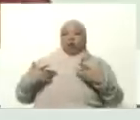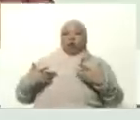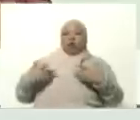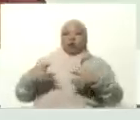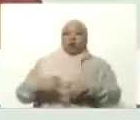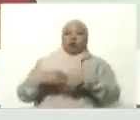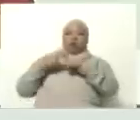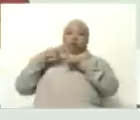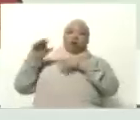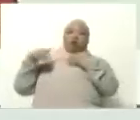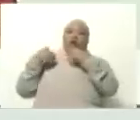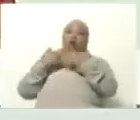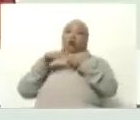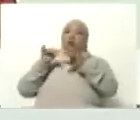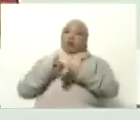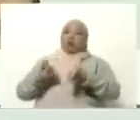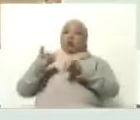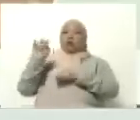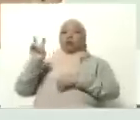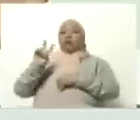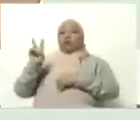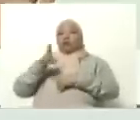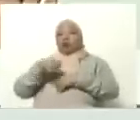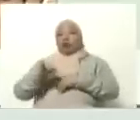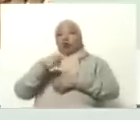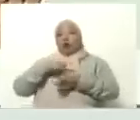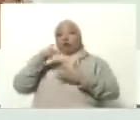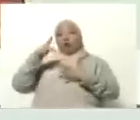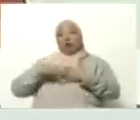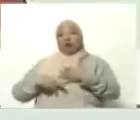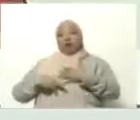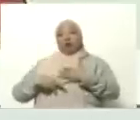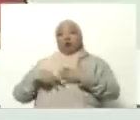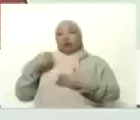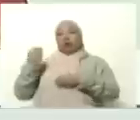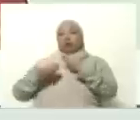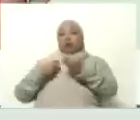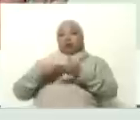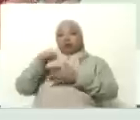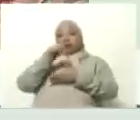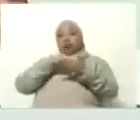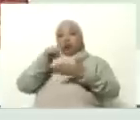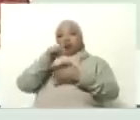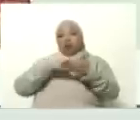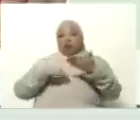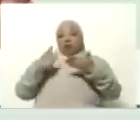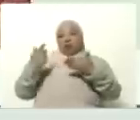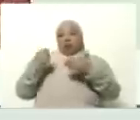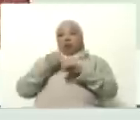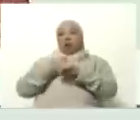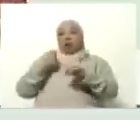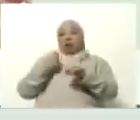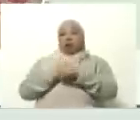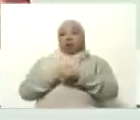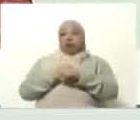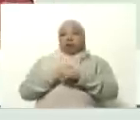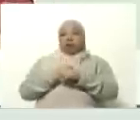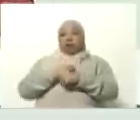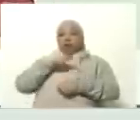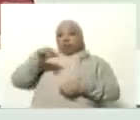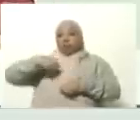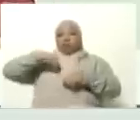entrégame tanto a tal, no, eso no existe. Aquí están los proyectos y bajo esa figura, que está la ONU. Bueno, eso no es